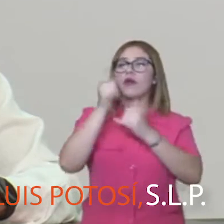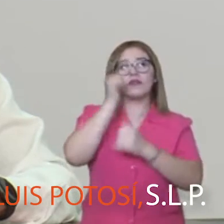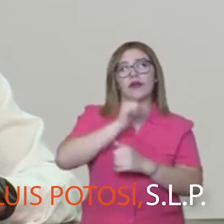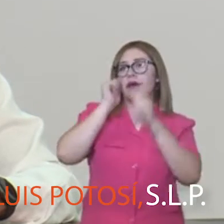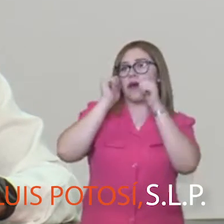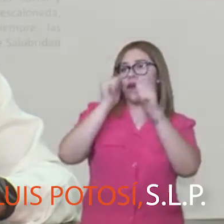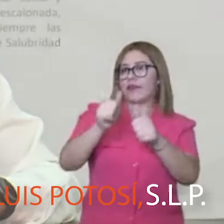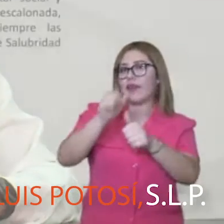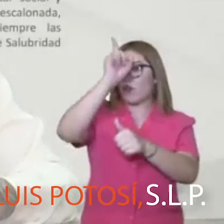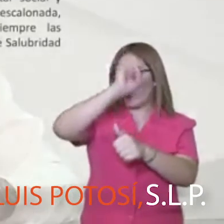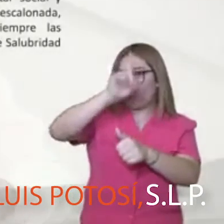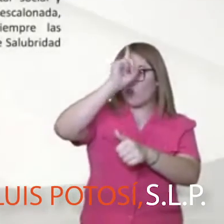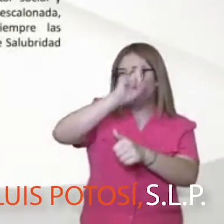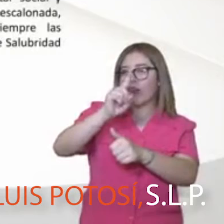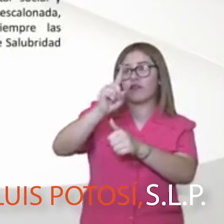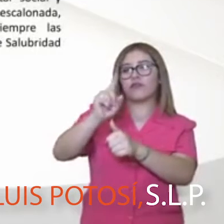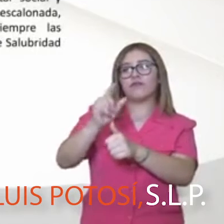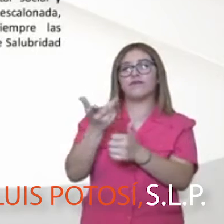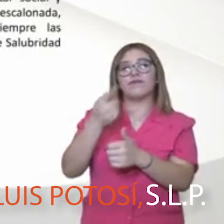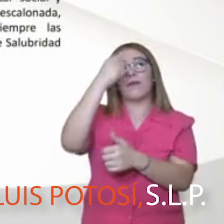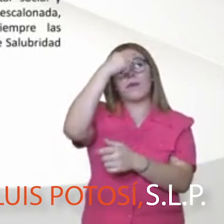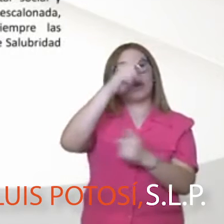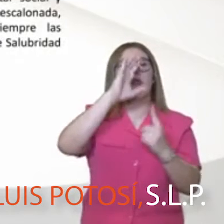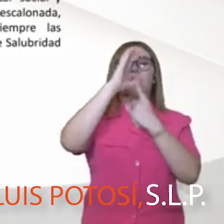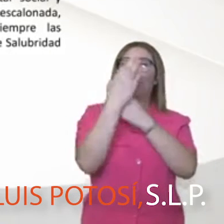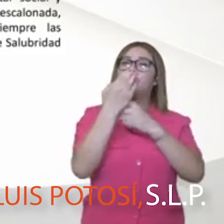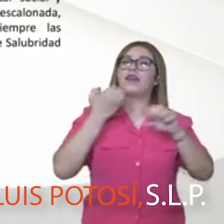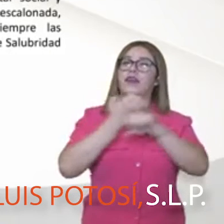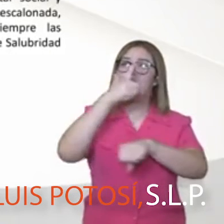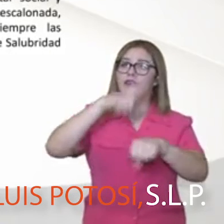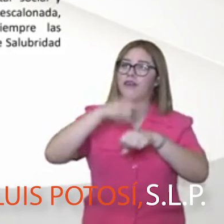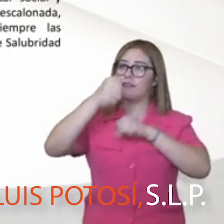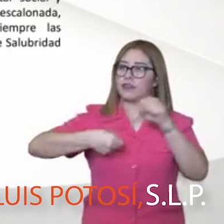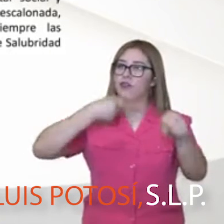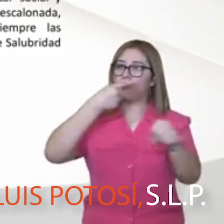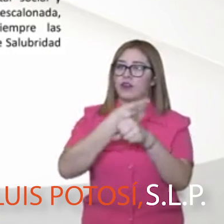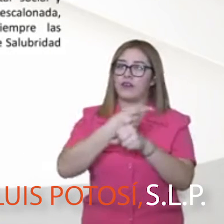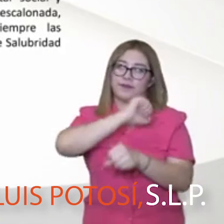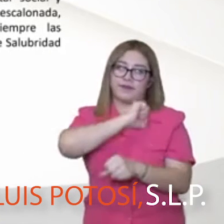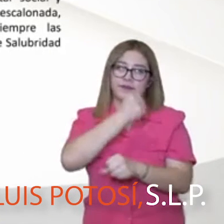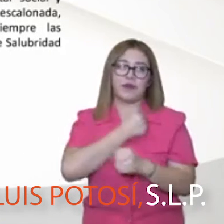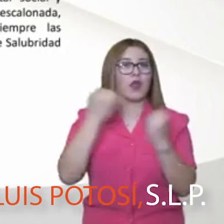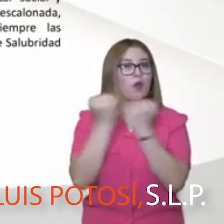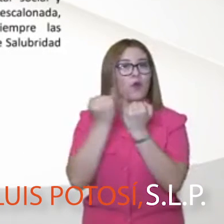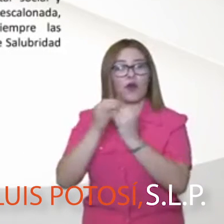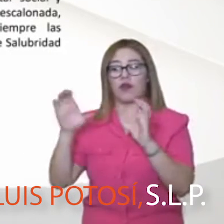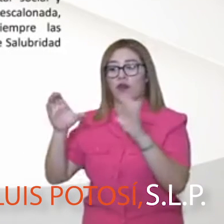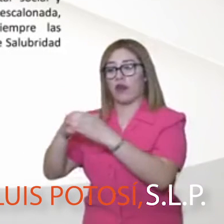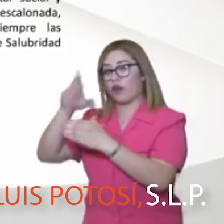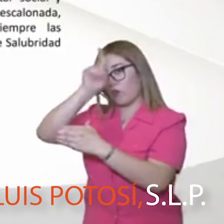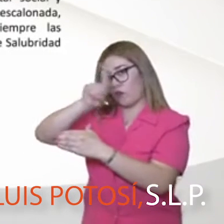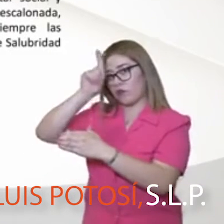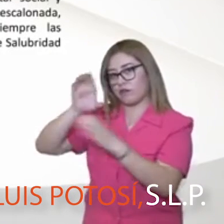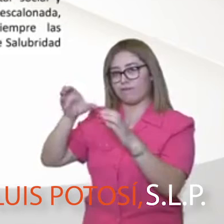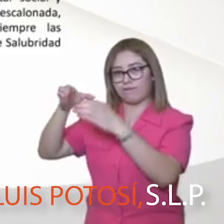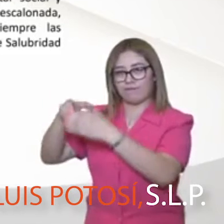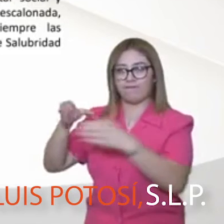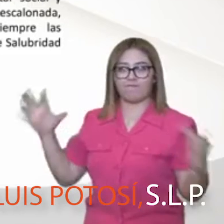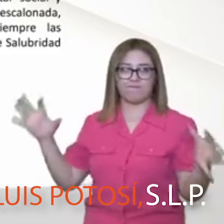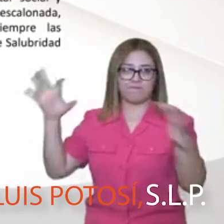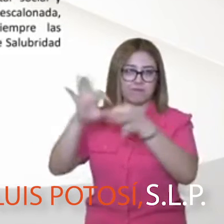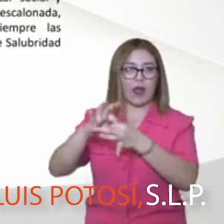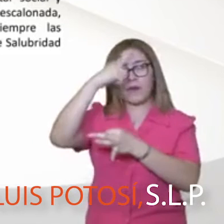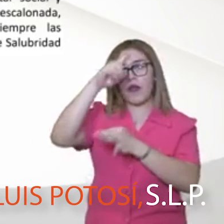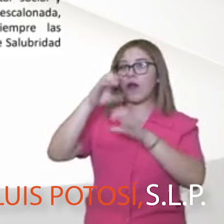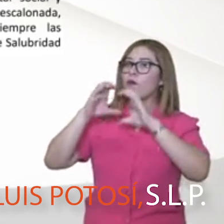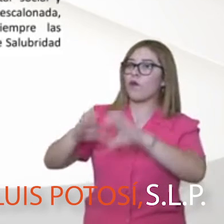siempre las recomendaciones del Comité Estatal para la Seguridad en Salud y del Consejo de Salubridad General para el Cuidado de